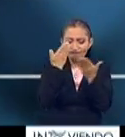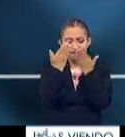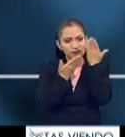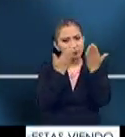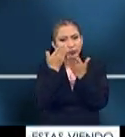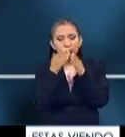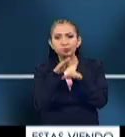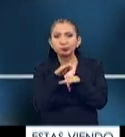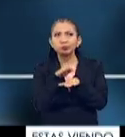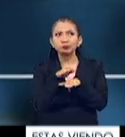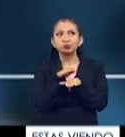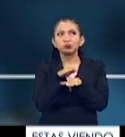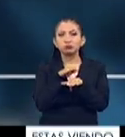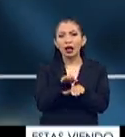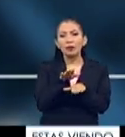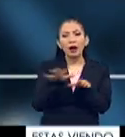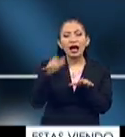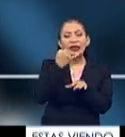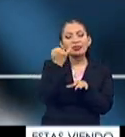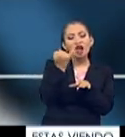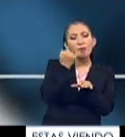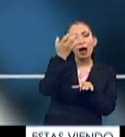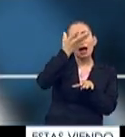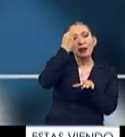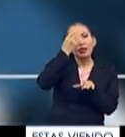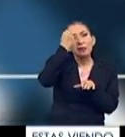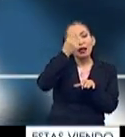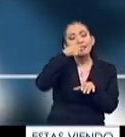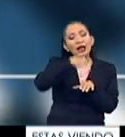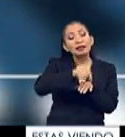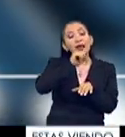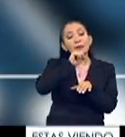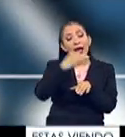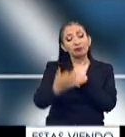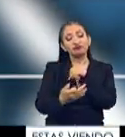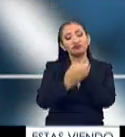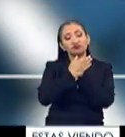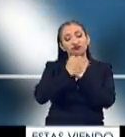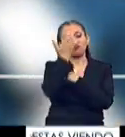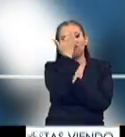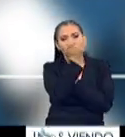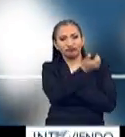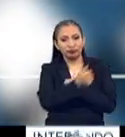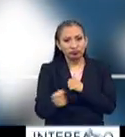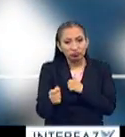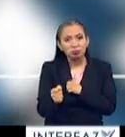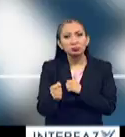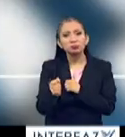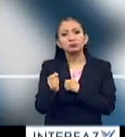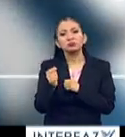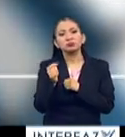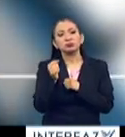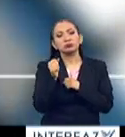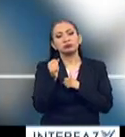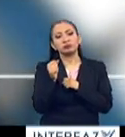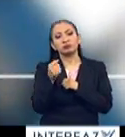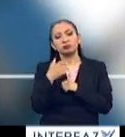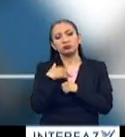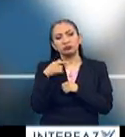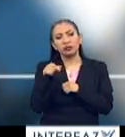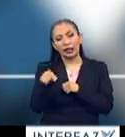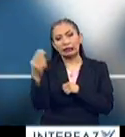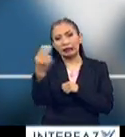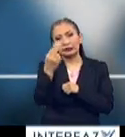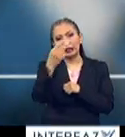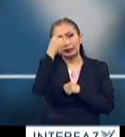en cuanto al idioma y además fortalece algunas competencias que son